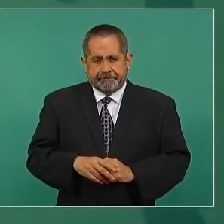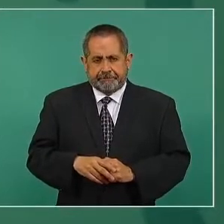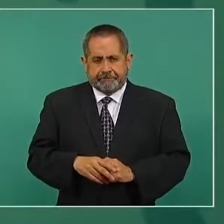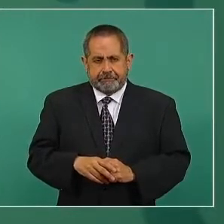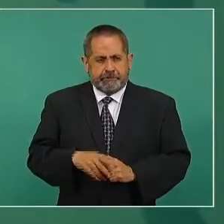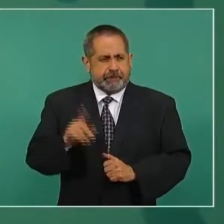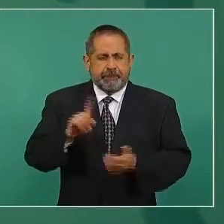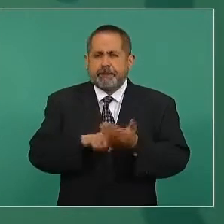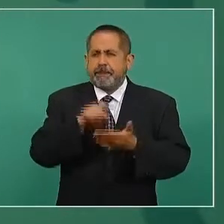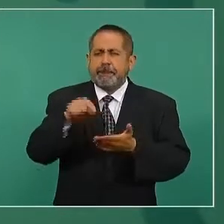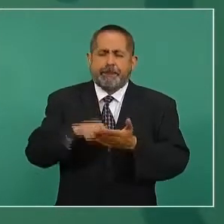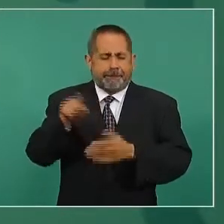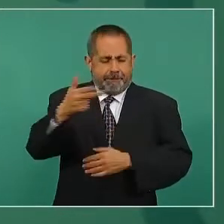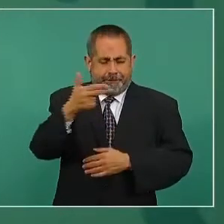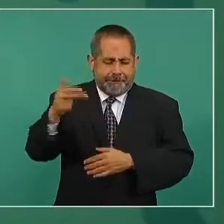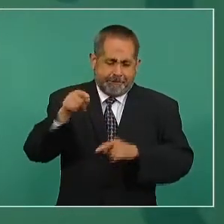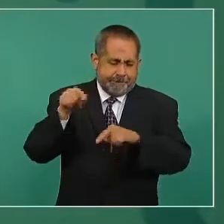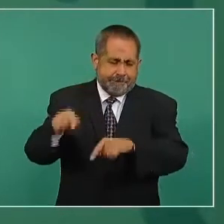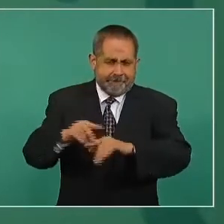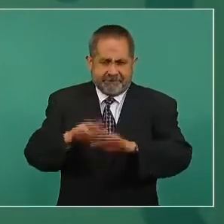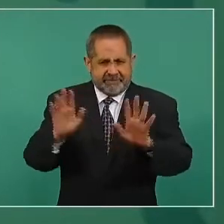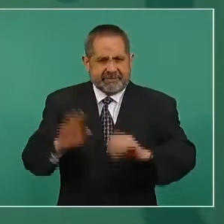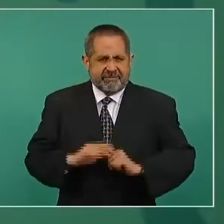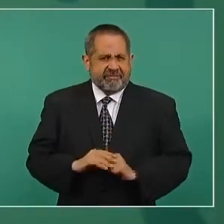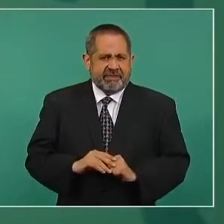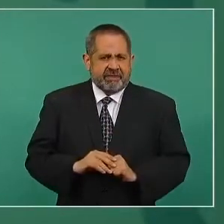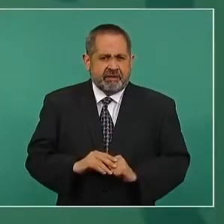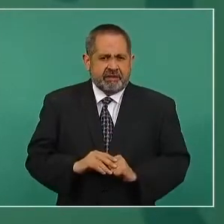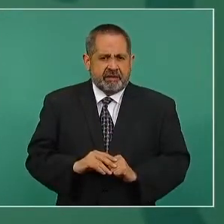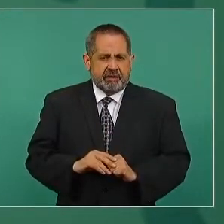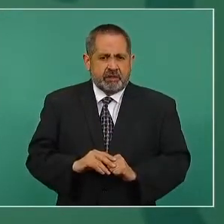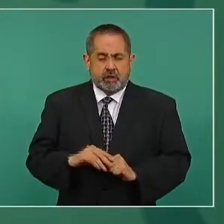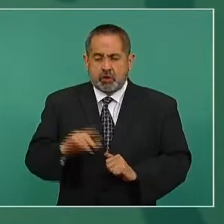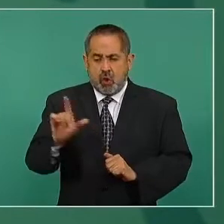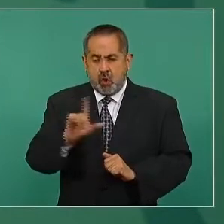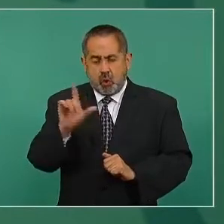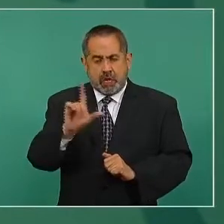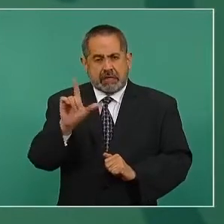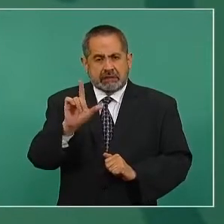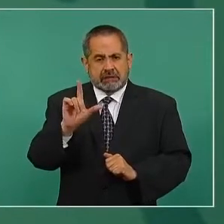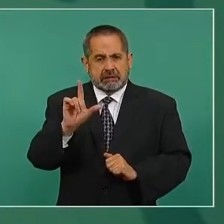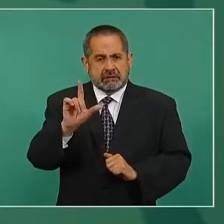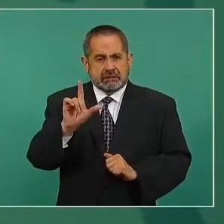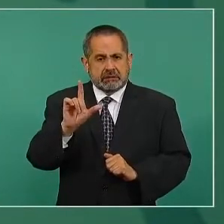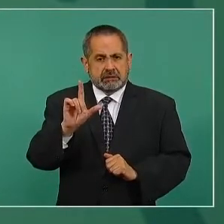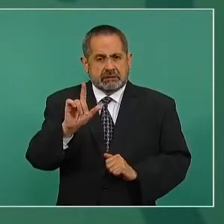un hotel, sí. Y salimos el lunes